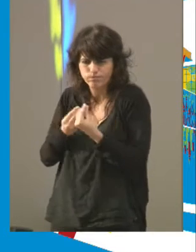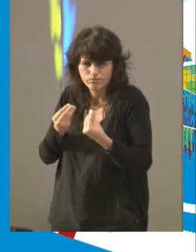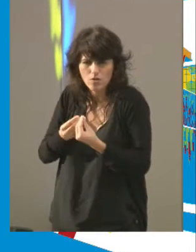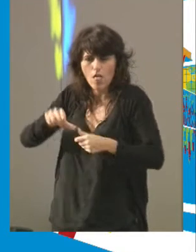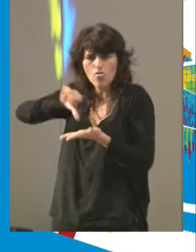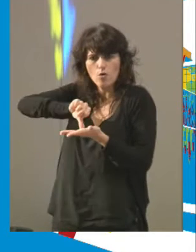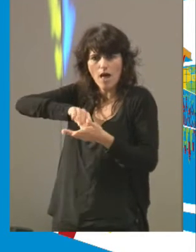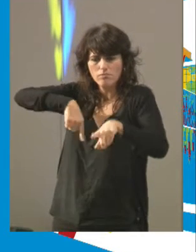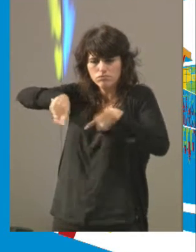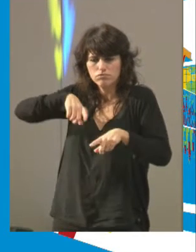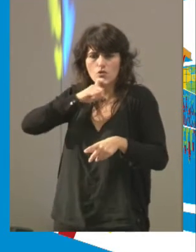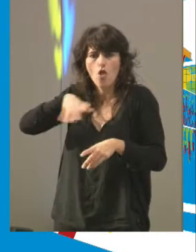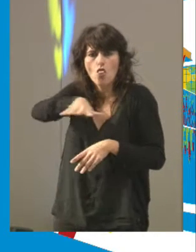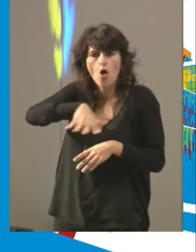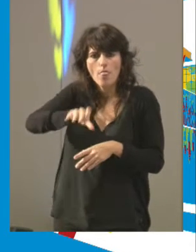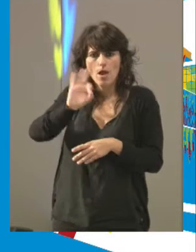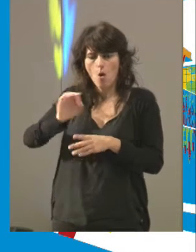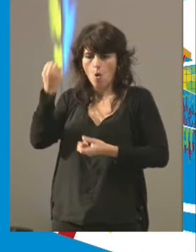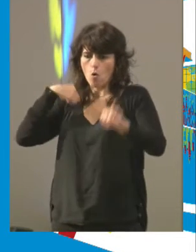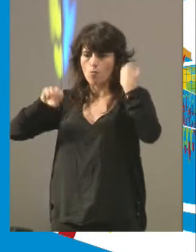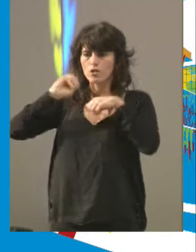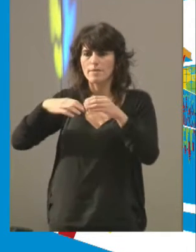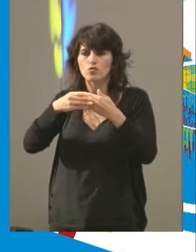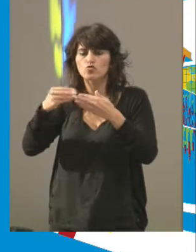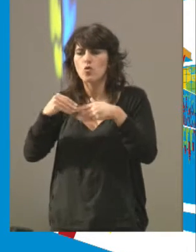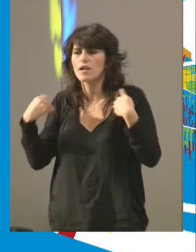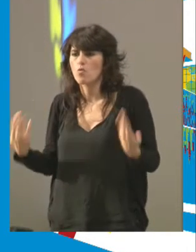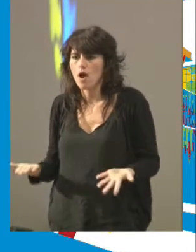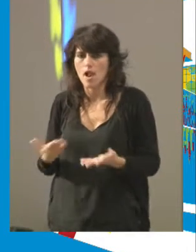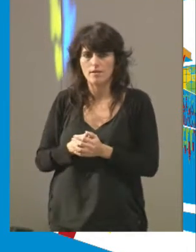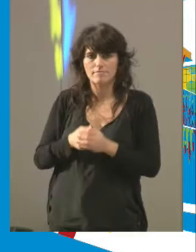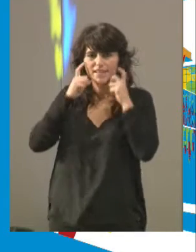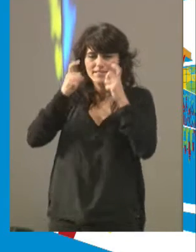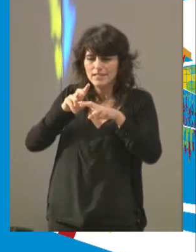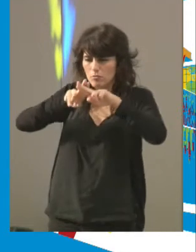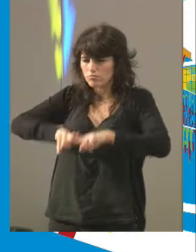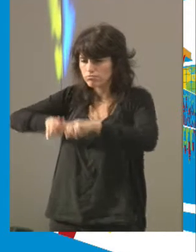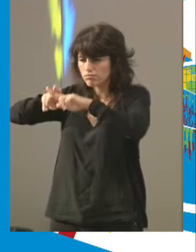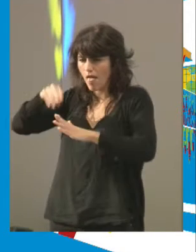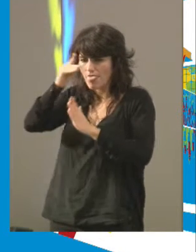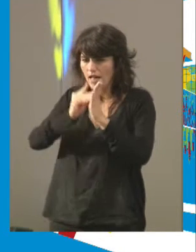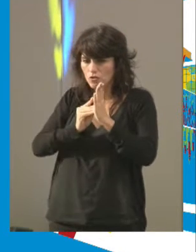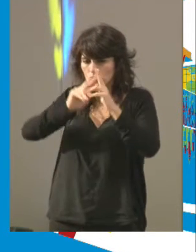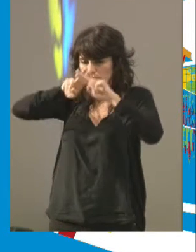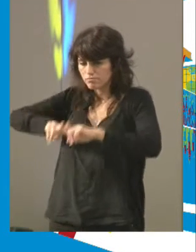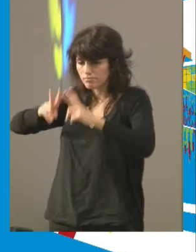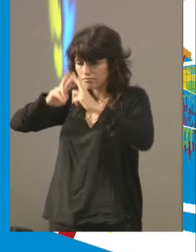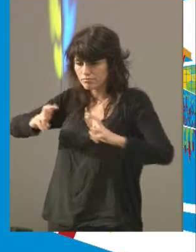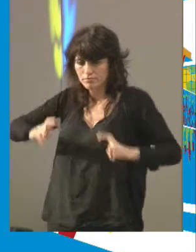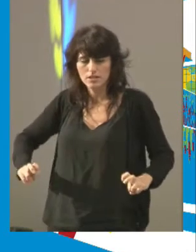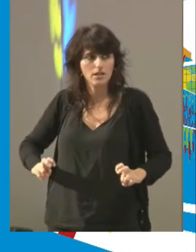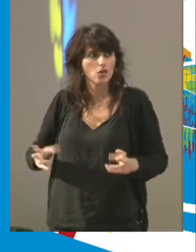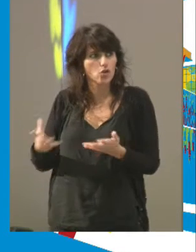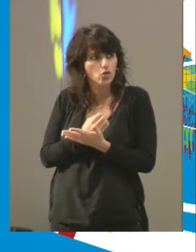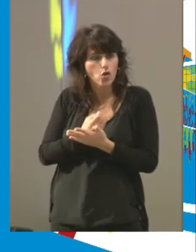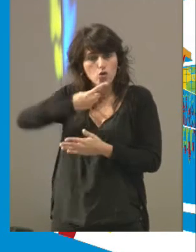ciudades, encontrar los patrones de comportamiento de los usuarios, intentar ahí analizar los datos. Y esas son herramientas de Analytics.